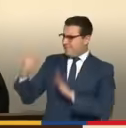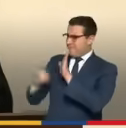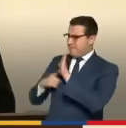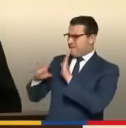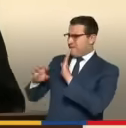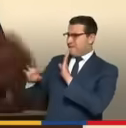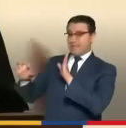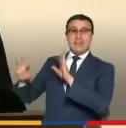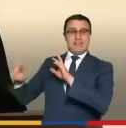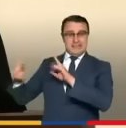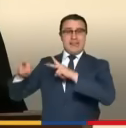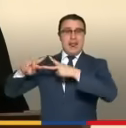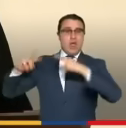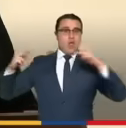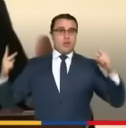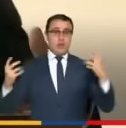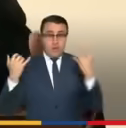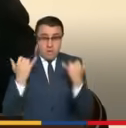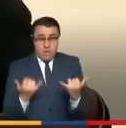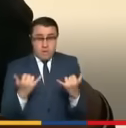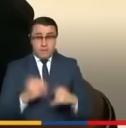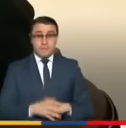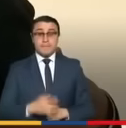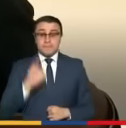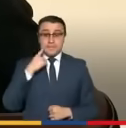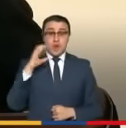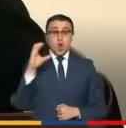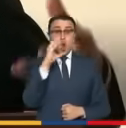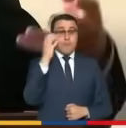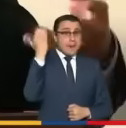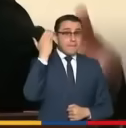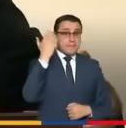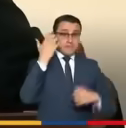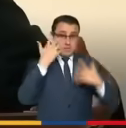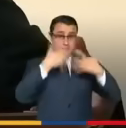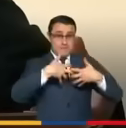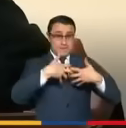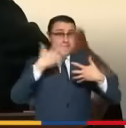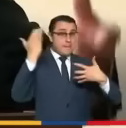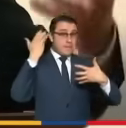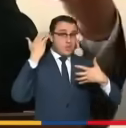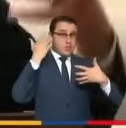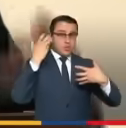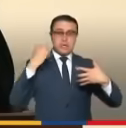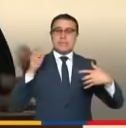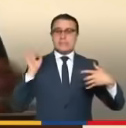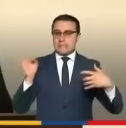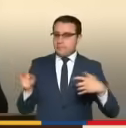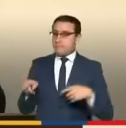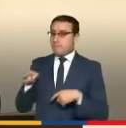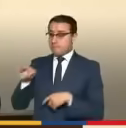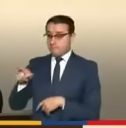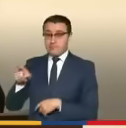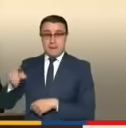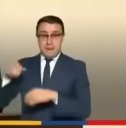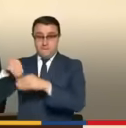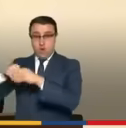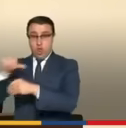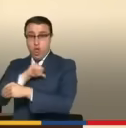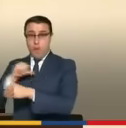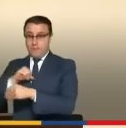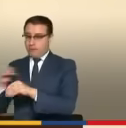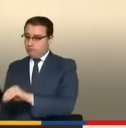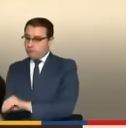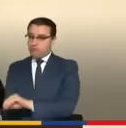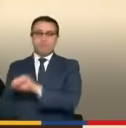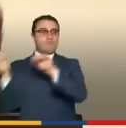93. Colpensiones cada vez tiene más traslados del RAIS hacia sí mismo.